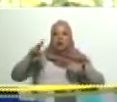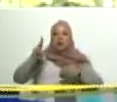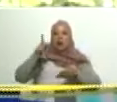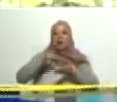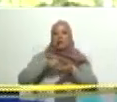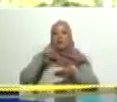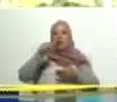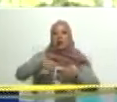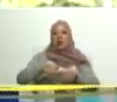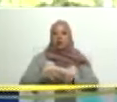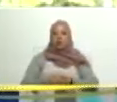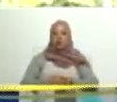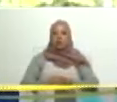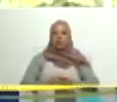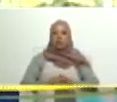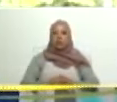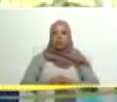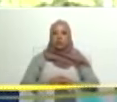presente.